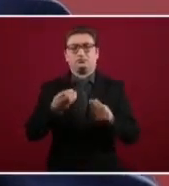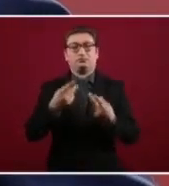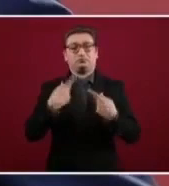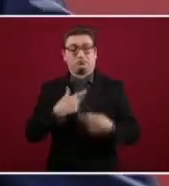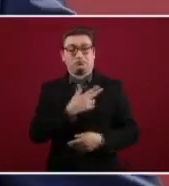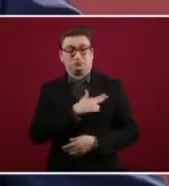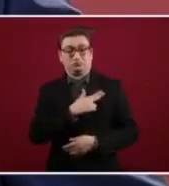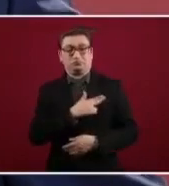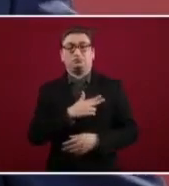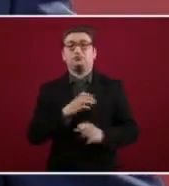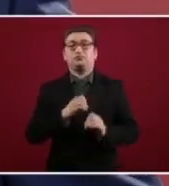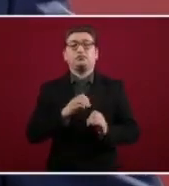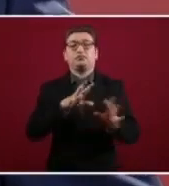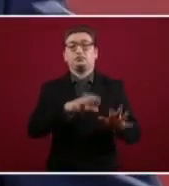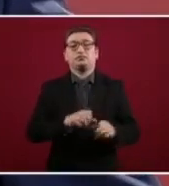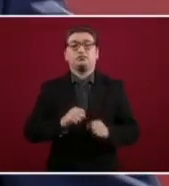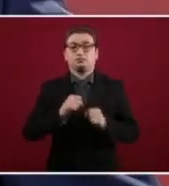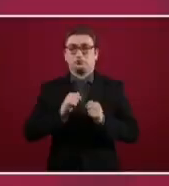detenidos